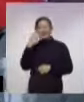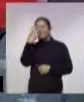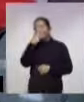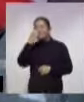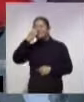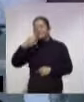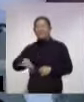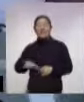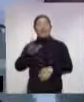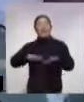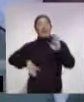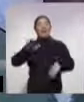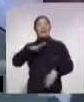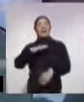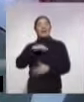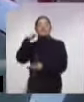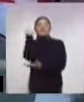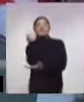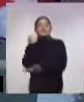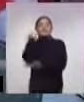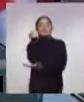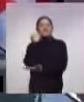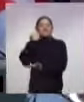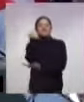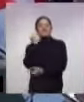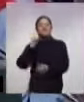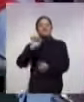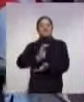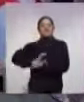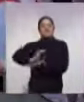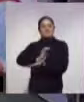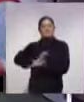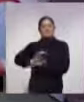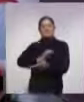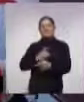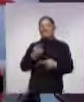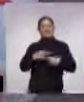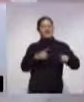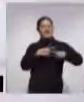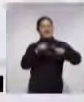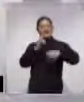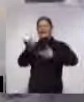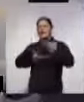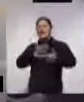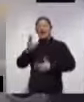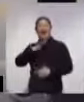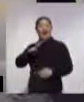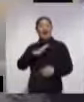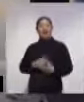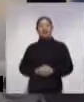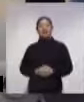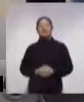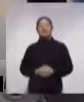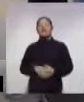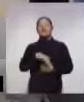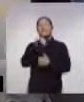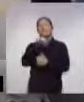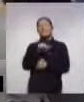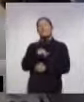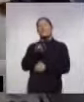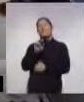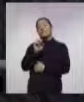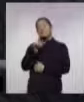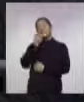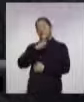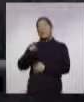ocasiones traemos masajes desestresantes y otra variedad de servicios que ofrecemos. Manuel Camacho resaltó que también